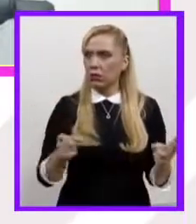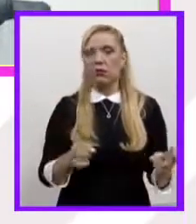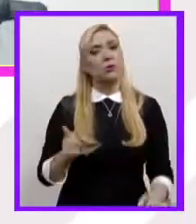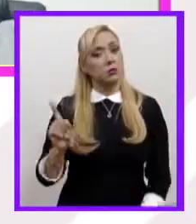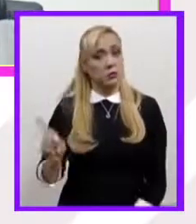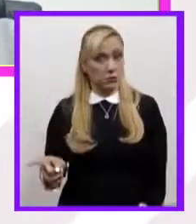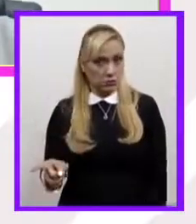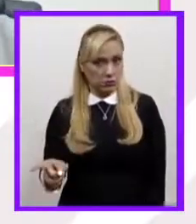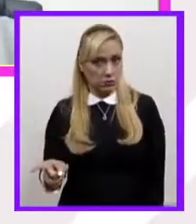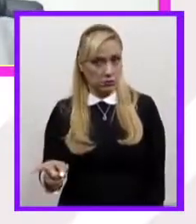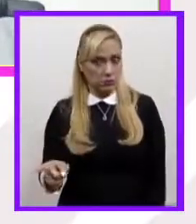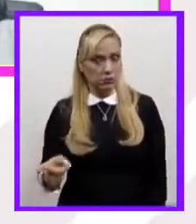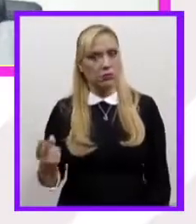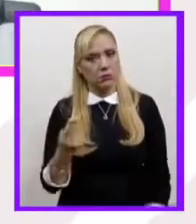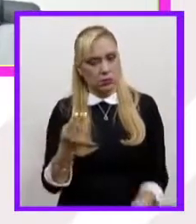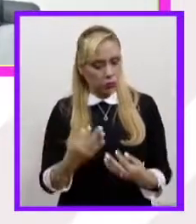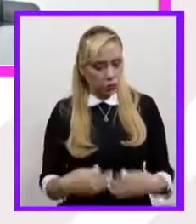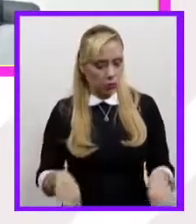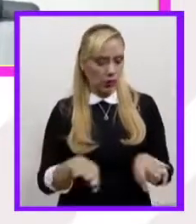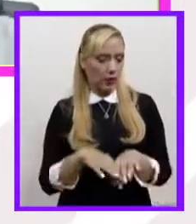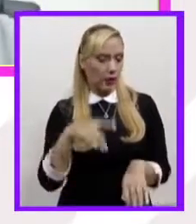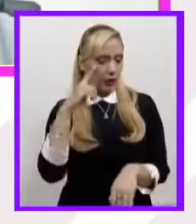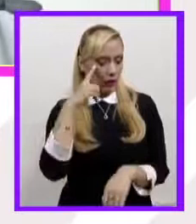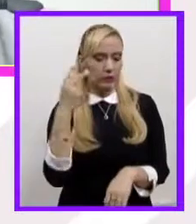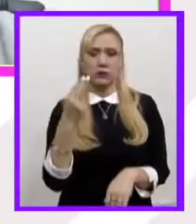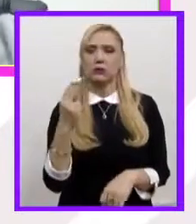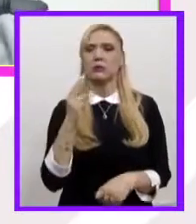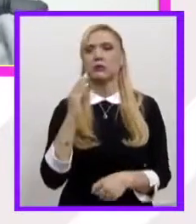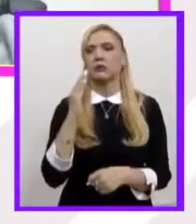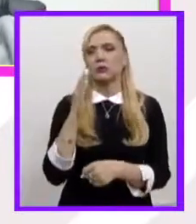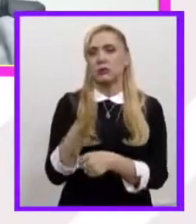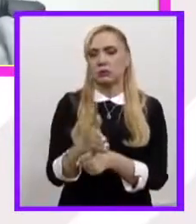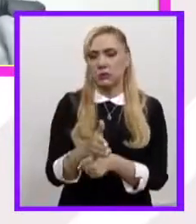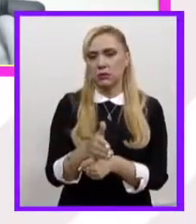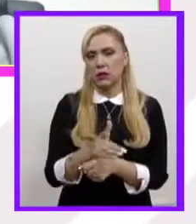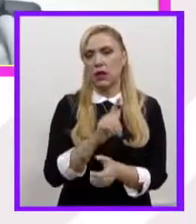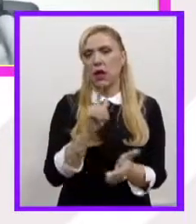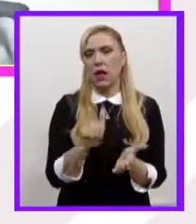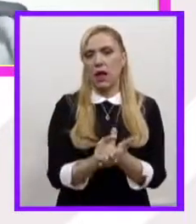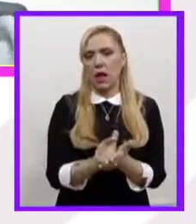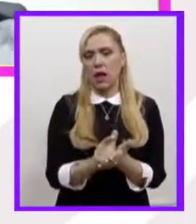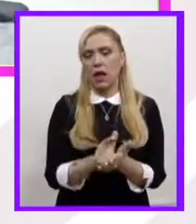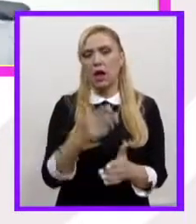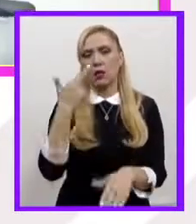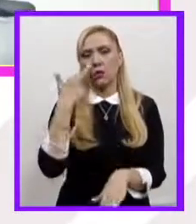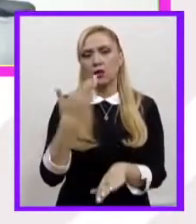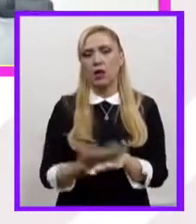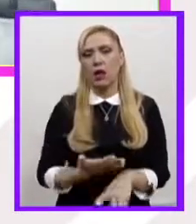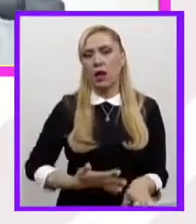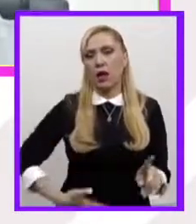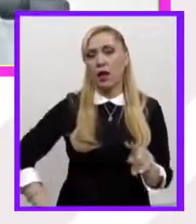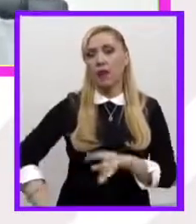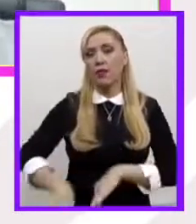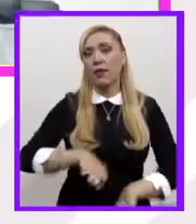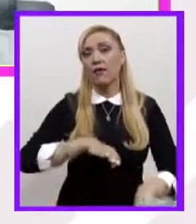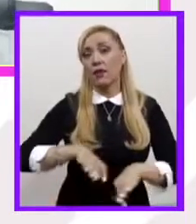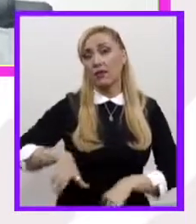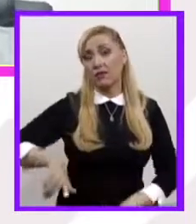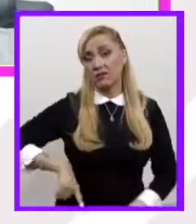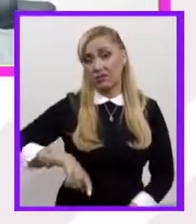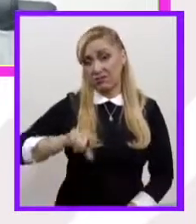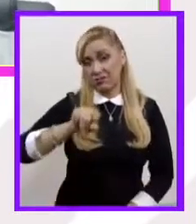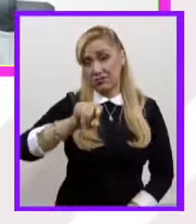nosotros es muy importante poder tipificar la ley de responsabilidades administrativas, porque son los servidores públicos, las